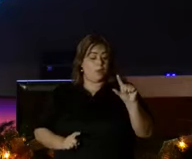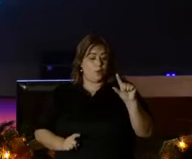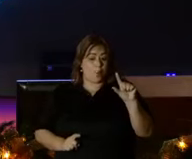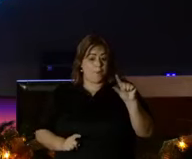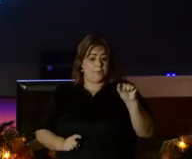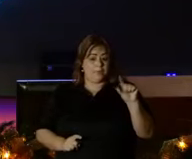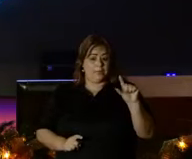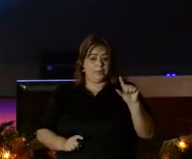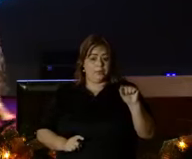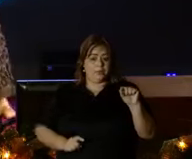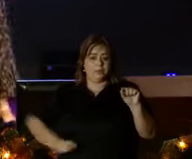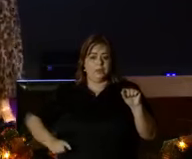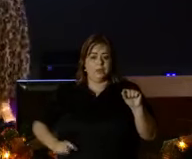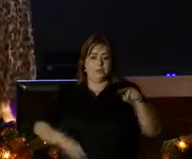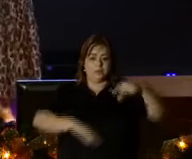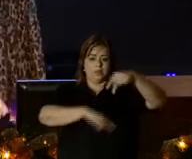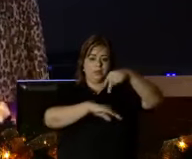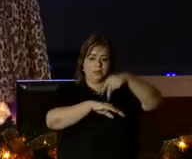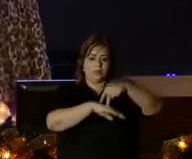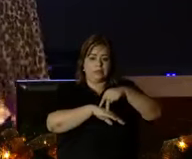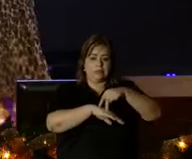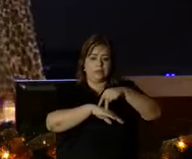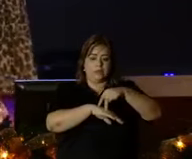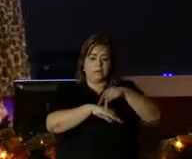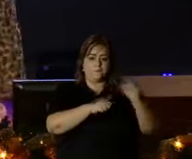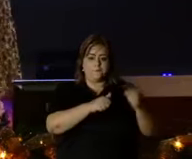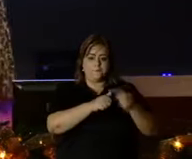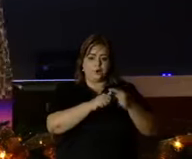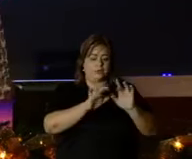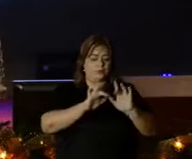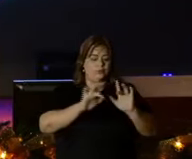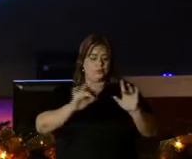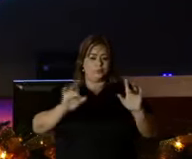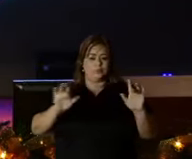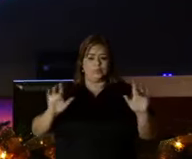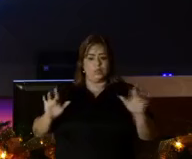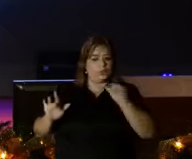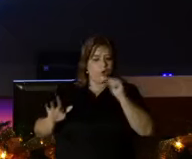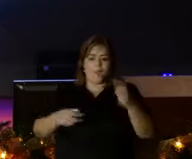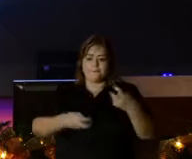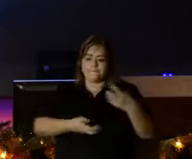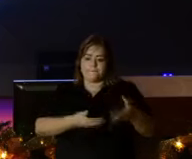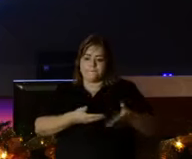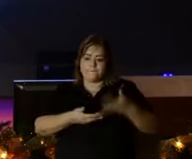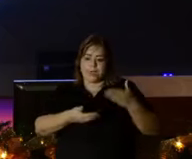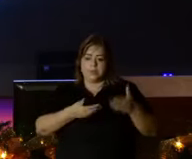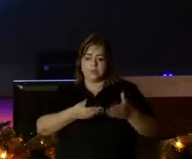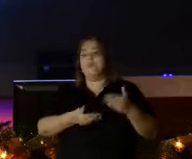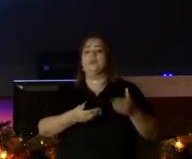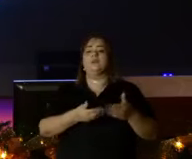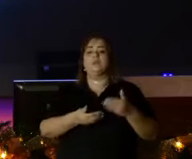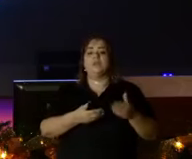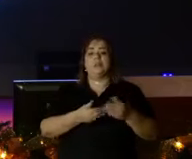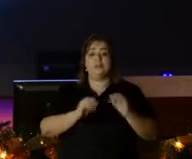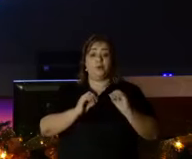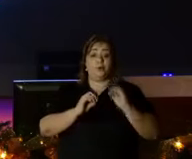acuerdo cuando me paré aquí y no había nadie. No es fácil, nadie es